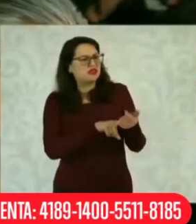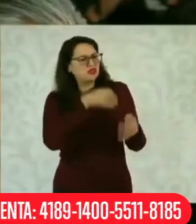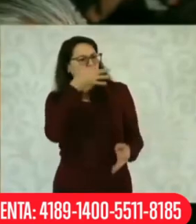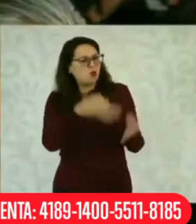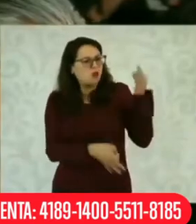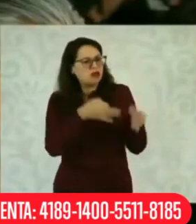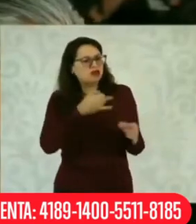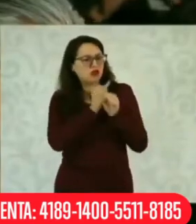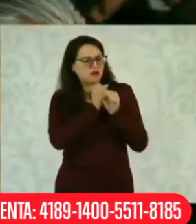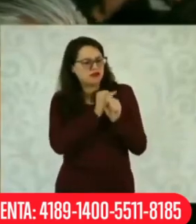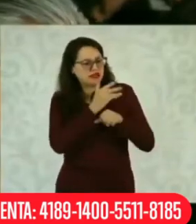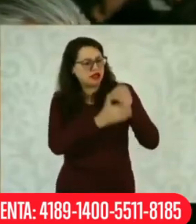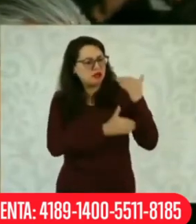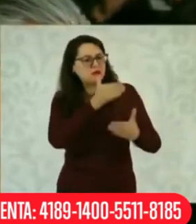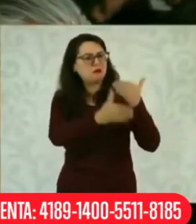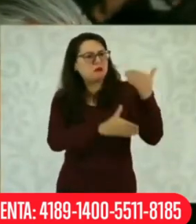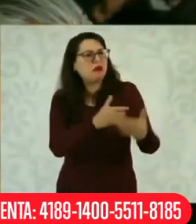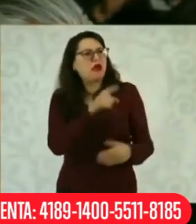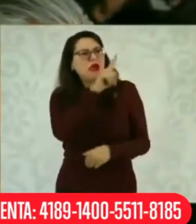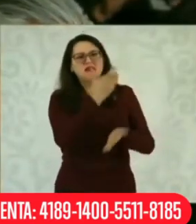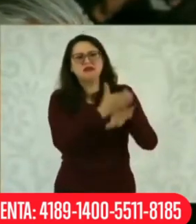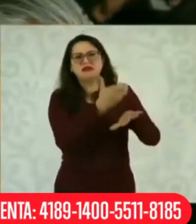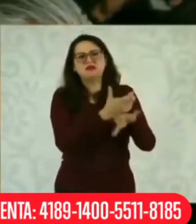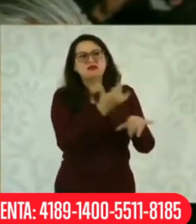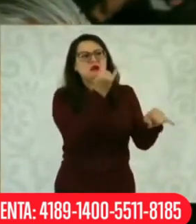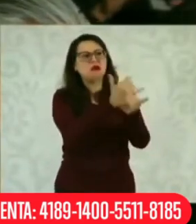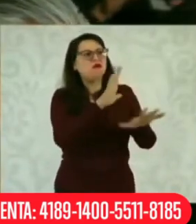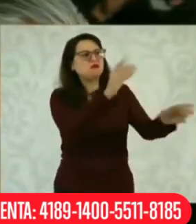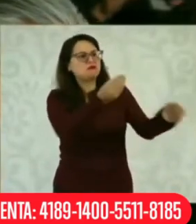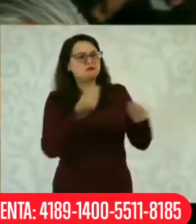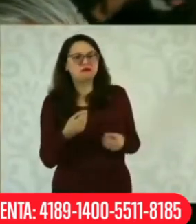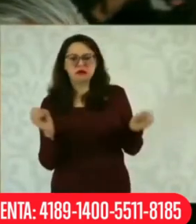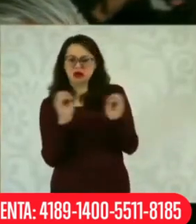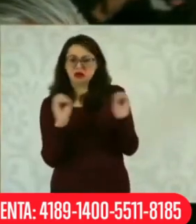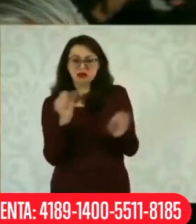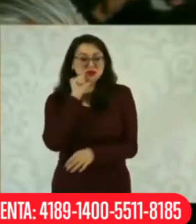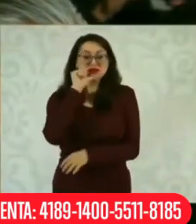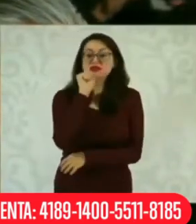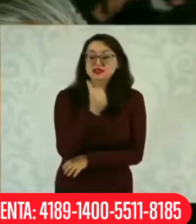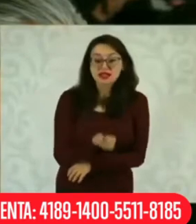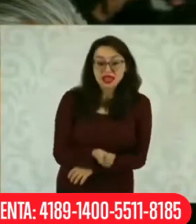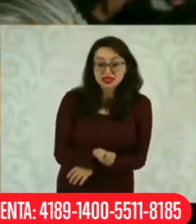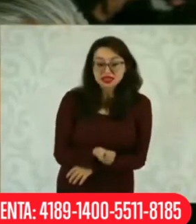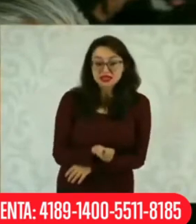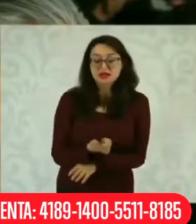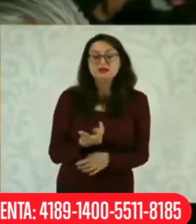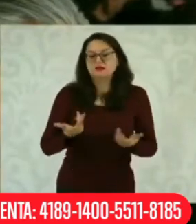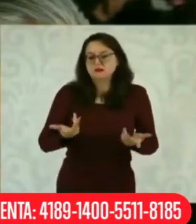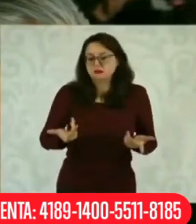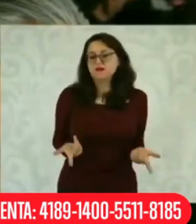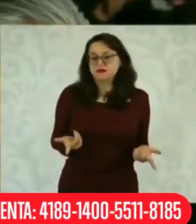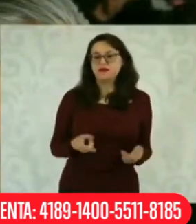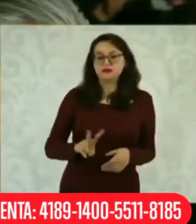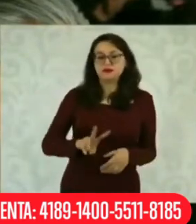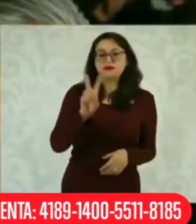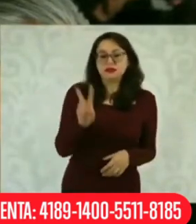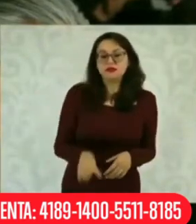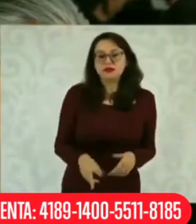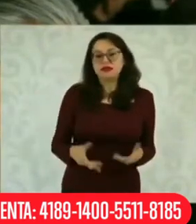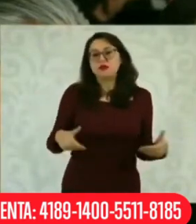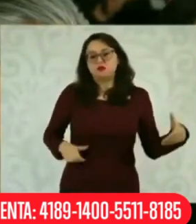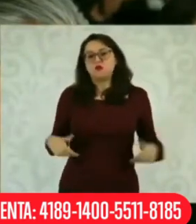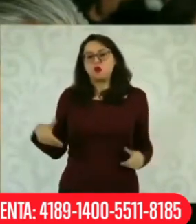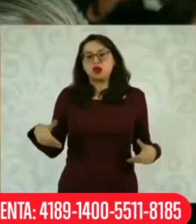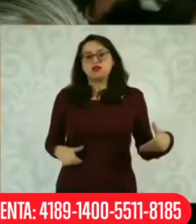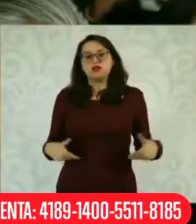del Departamento de Justicia de Estados Unidos. En efecto, y por supuesto mostraron molestia